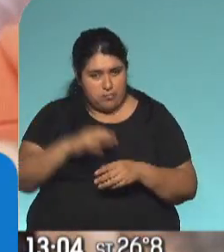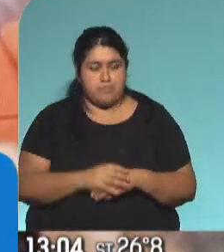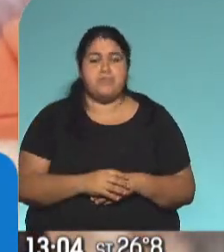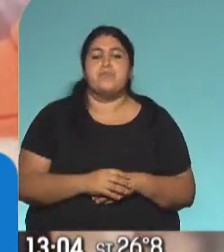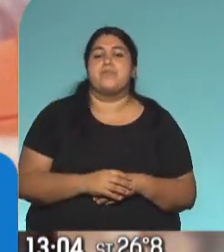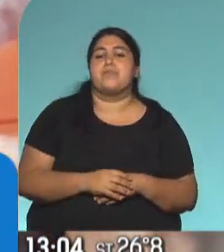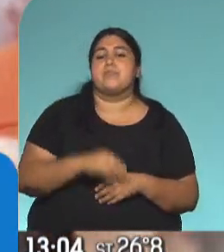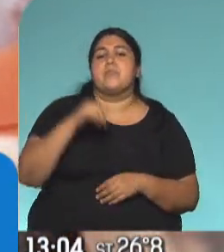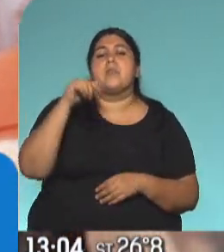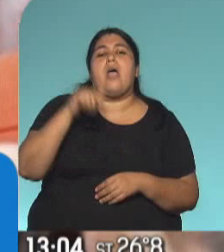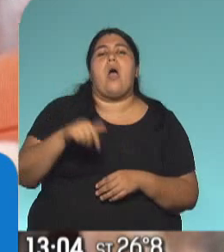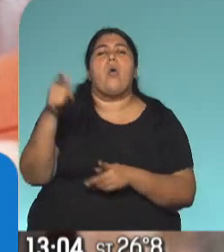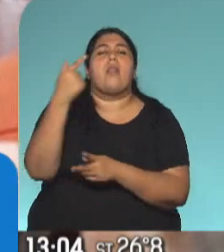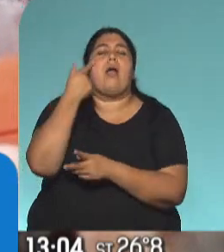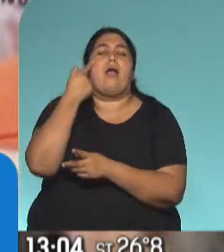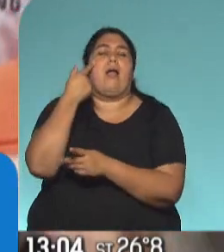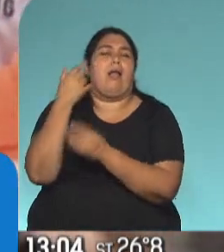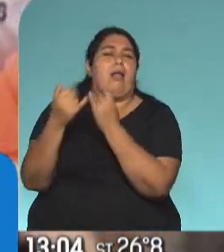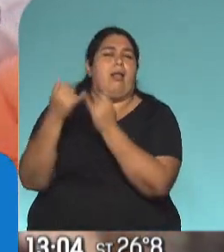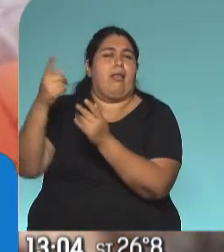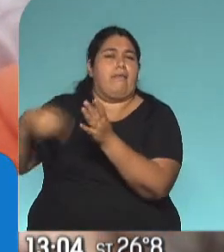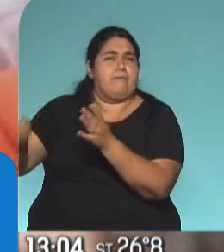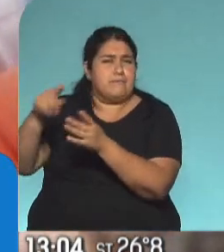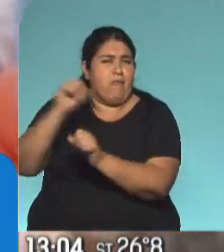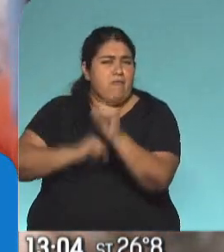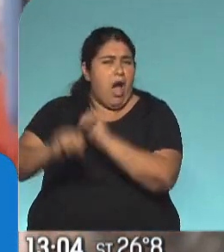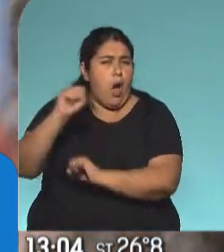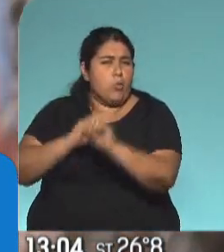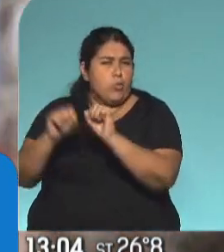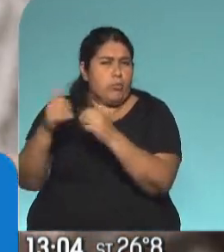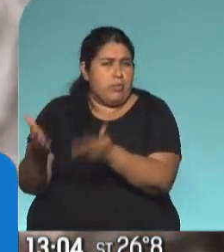está confabulando un fraude